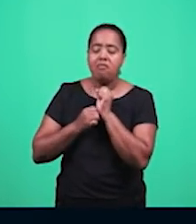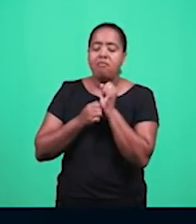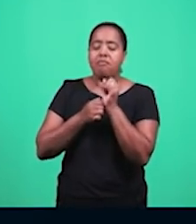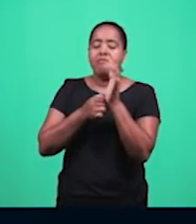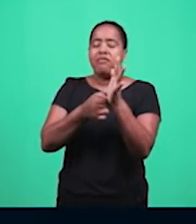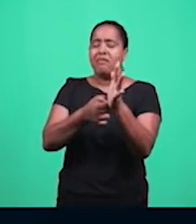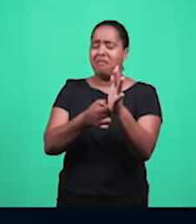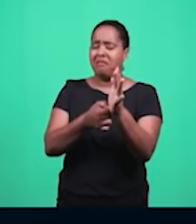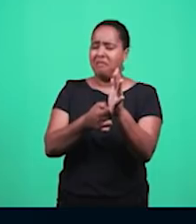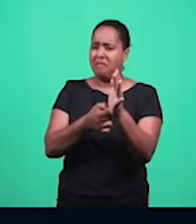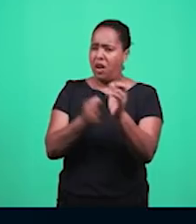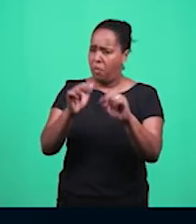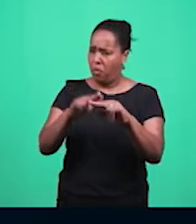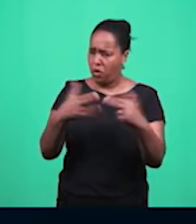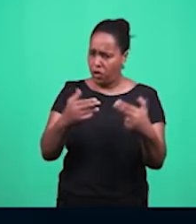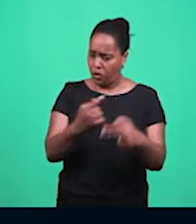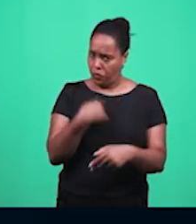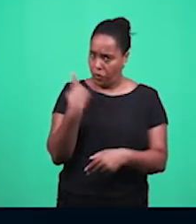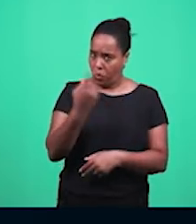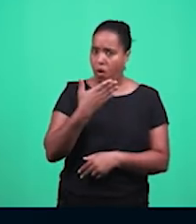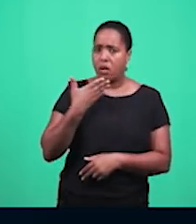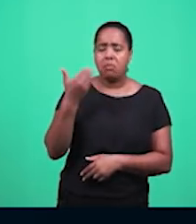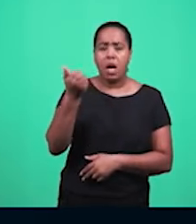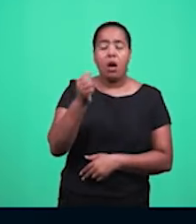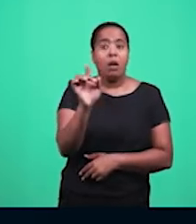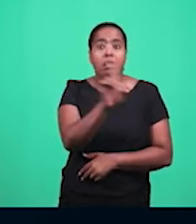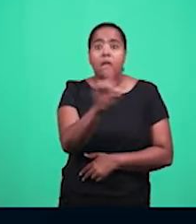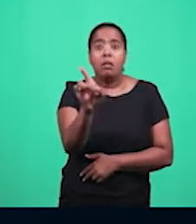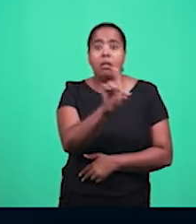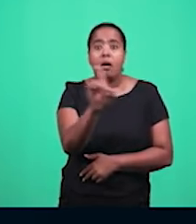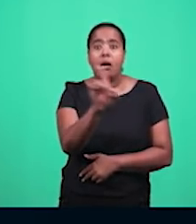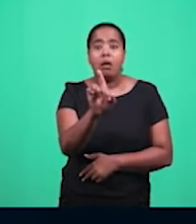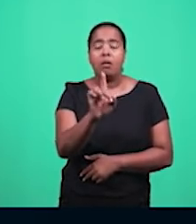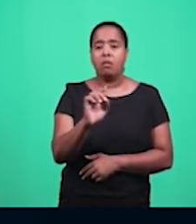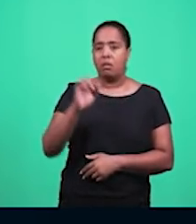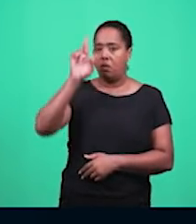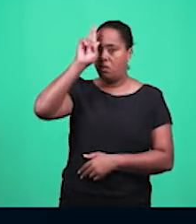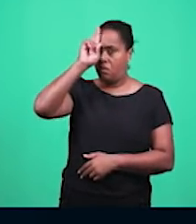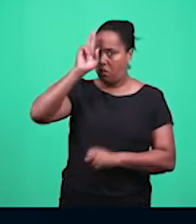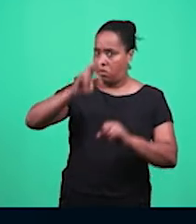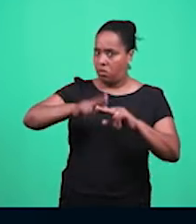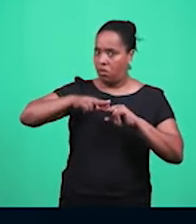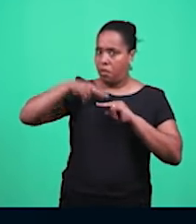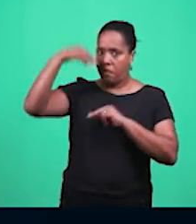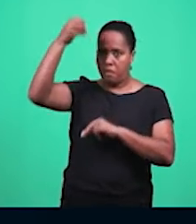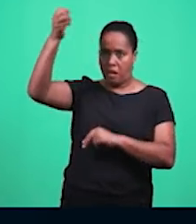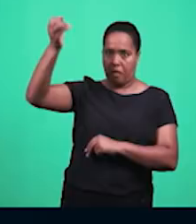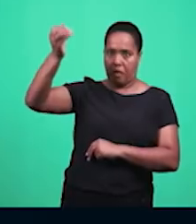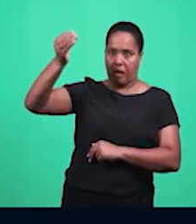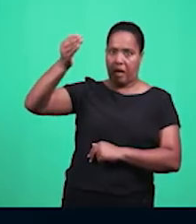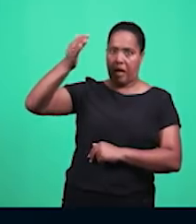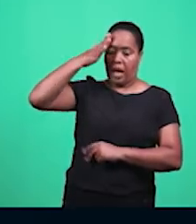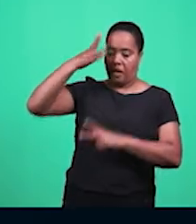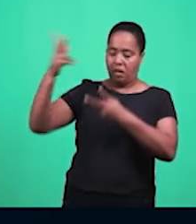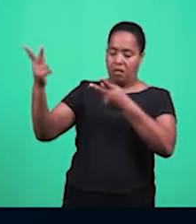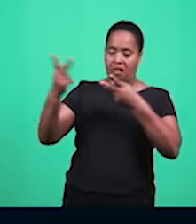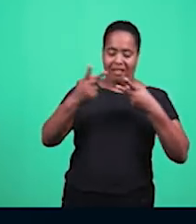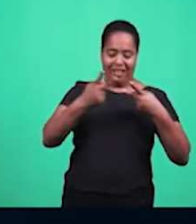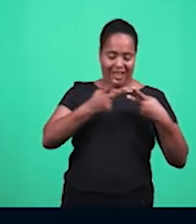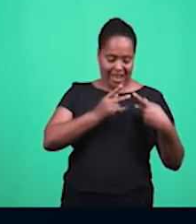nosotros no porque seamos mejores sino porque el señor nos alcanzó con su gracia con su misericordia